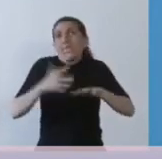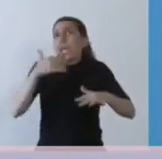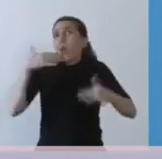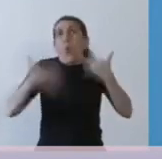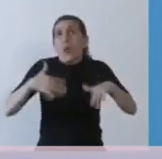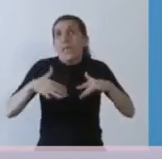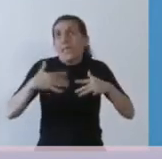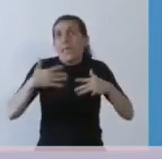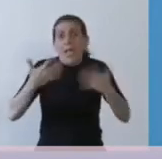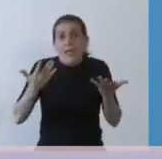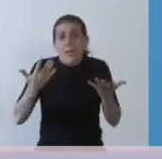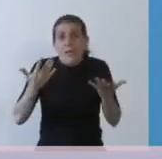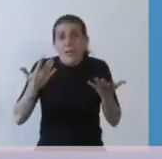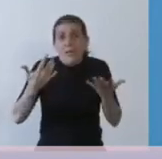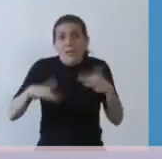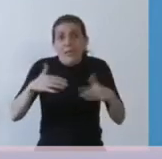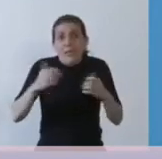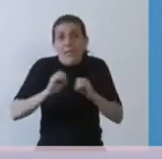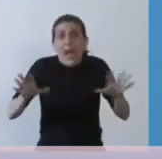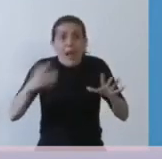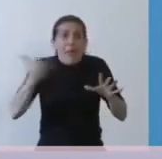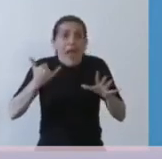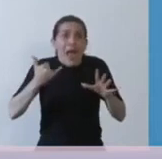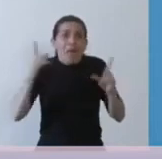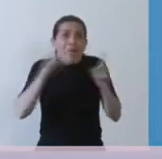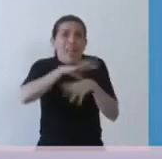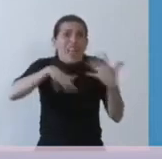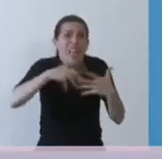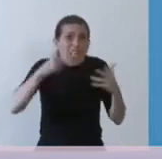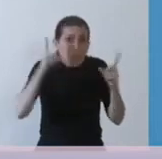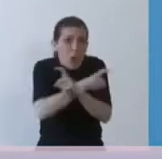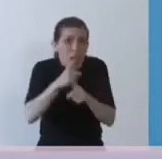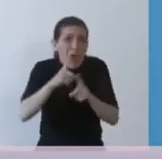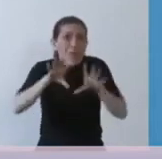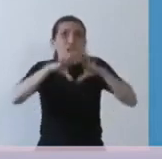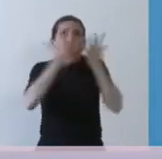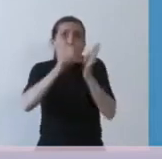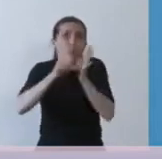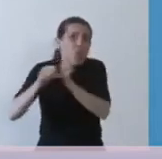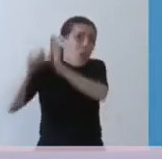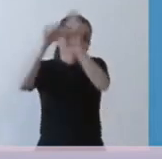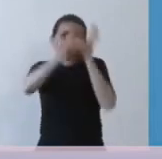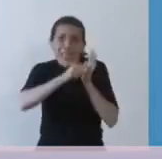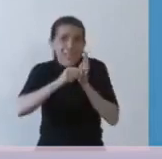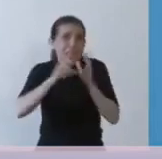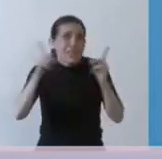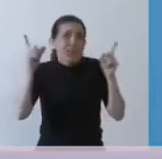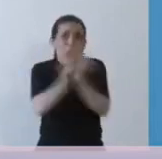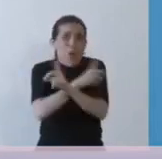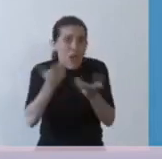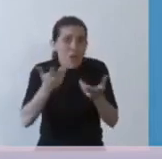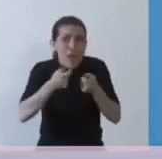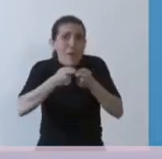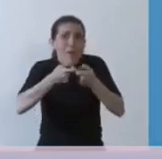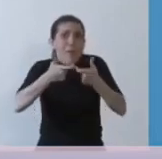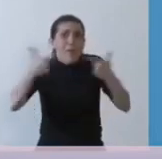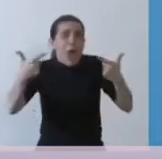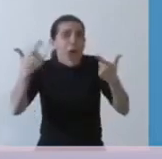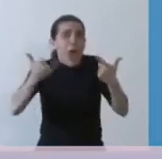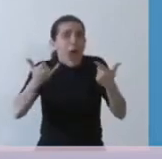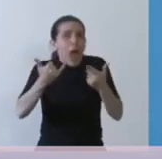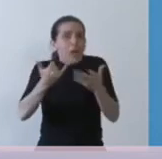emergencia que tiene un origen una crisis generada a nivel internacional una crisis de dimensiones poco